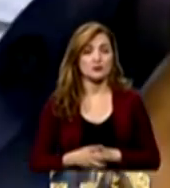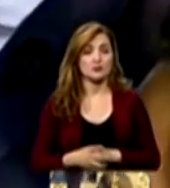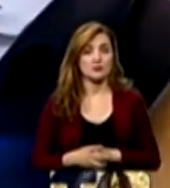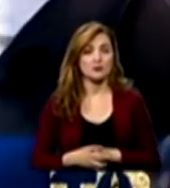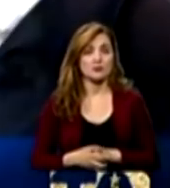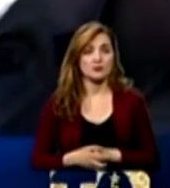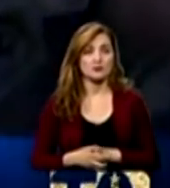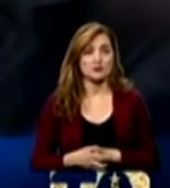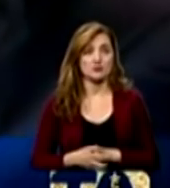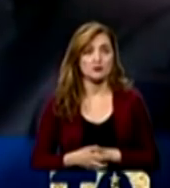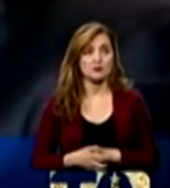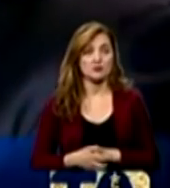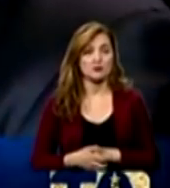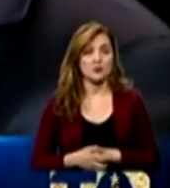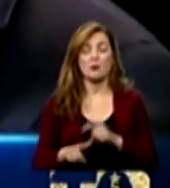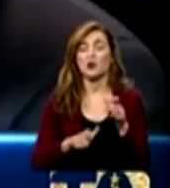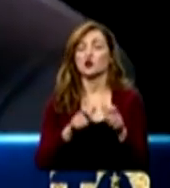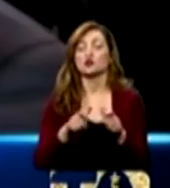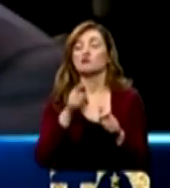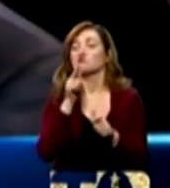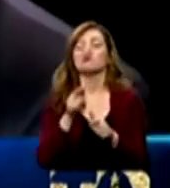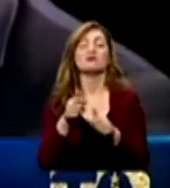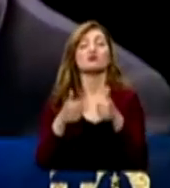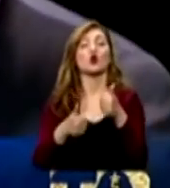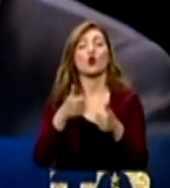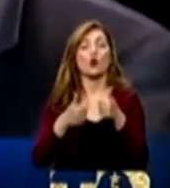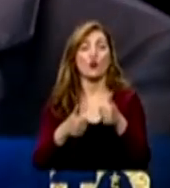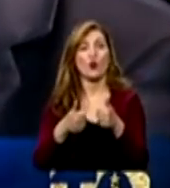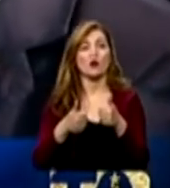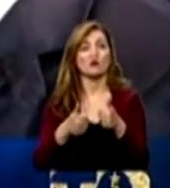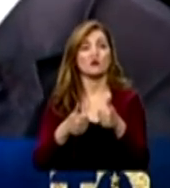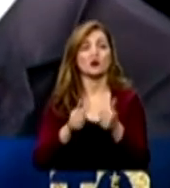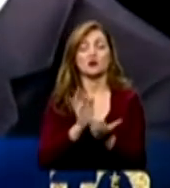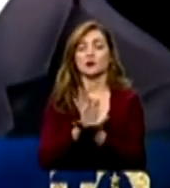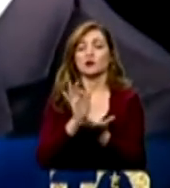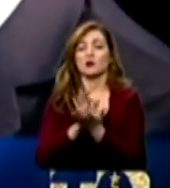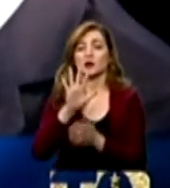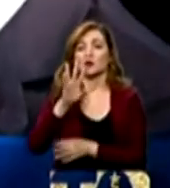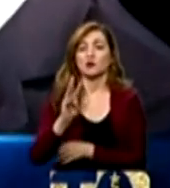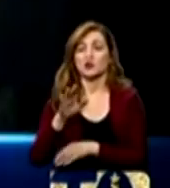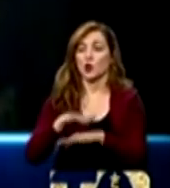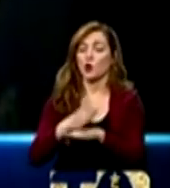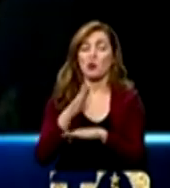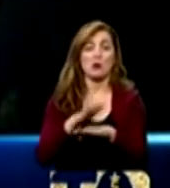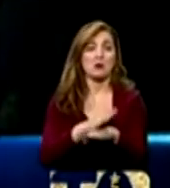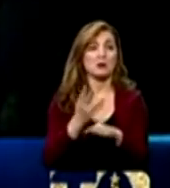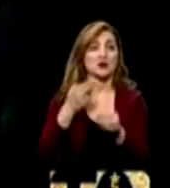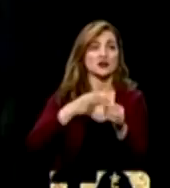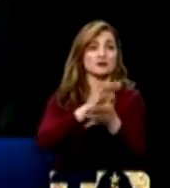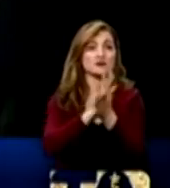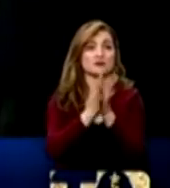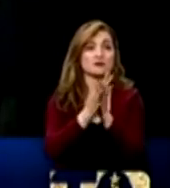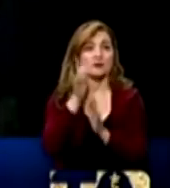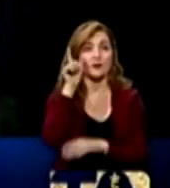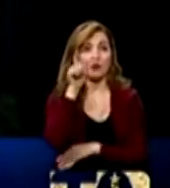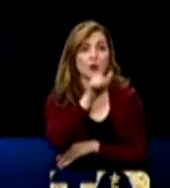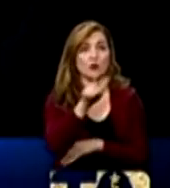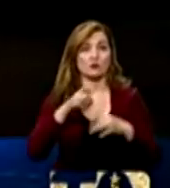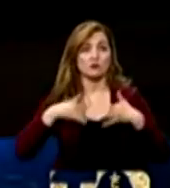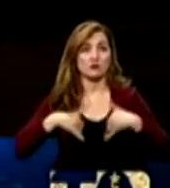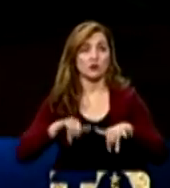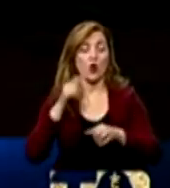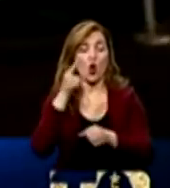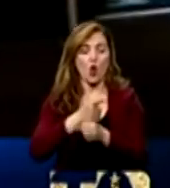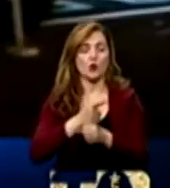ustedes van a realizar la reconstrucción de los hechos? ¿Por cuánto los 56 voluntarios que usted ha convocado en la Providencia no están presentes? El fiscal ordenó que se procediera a